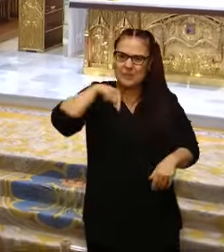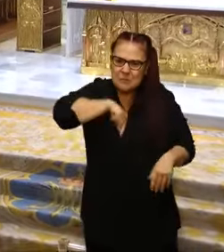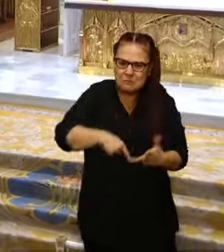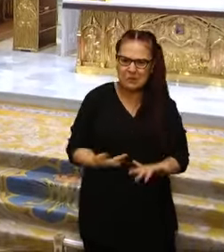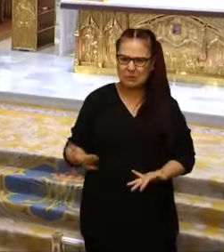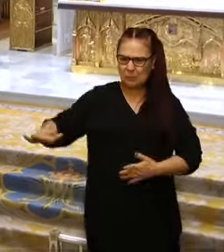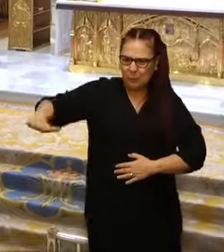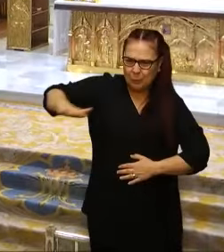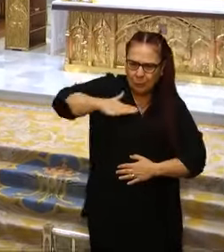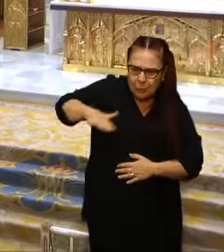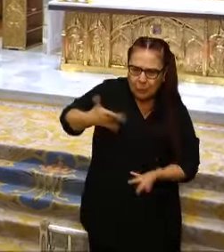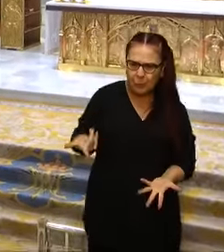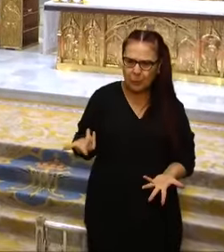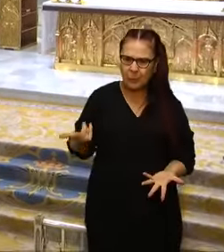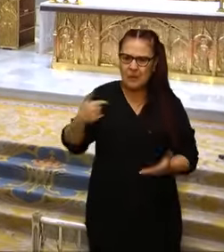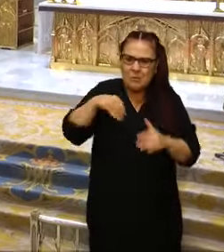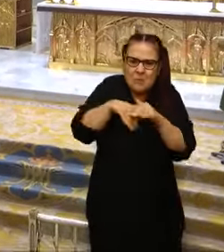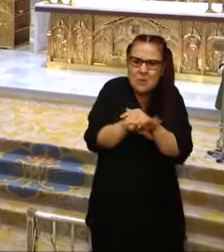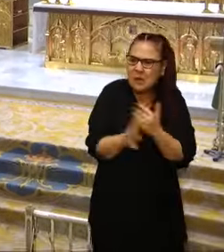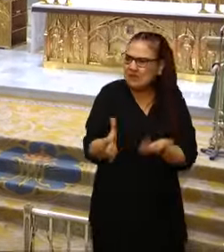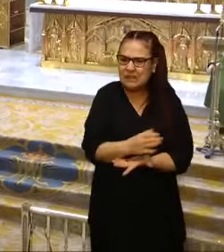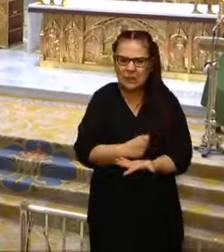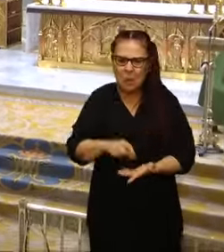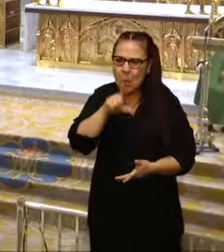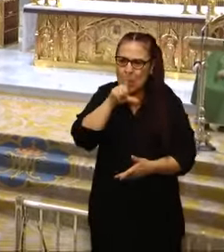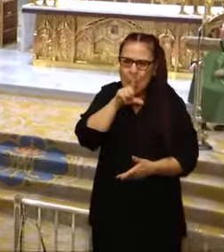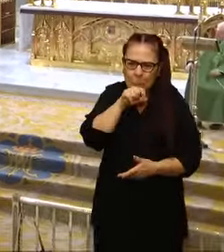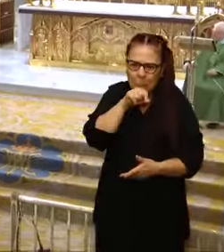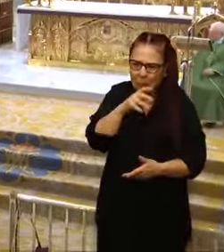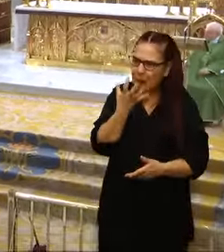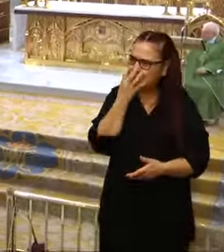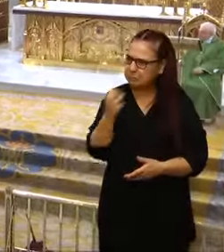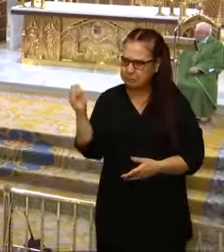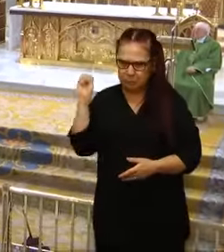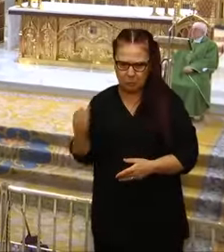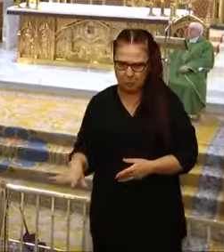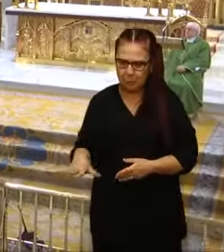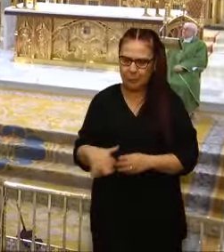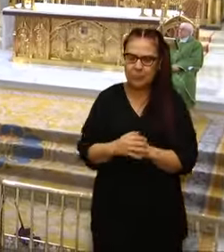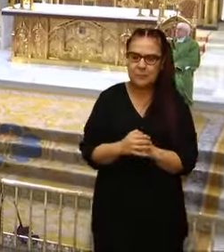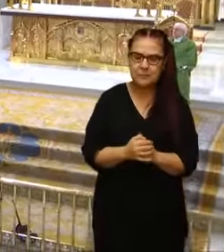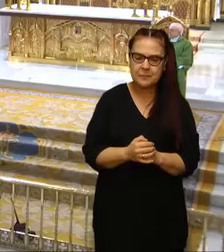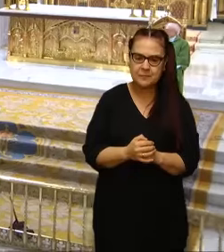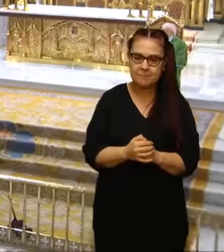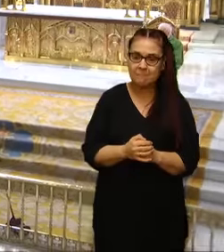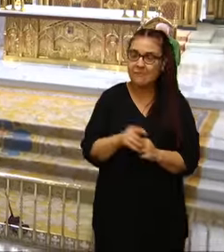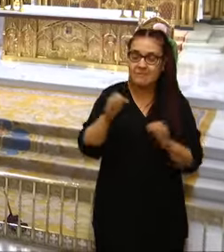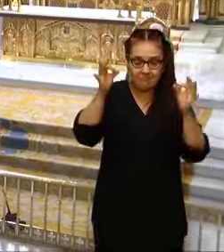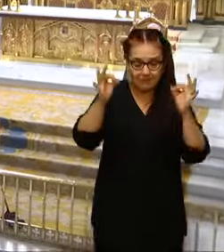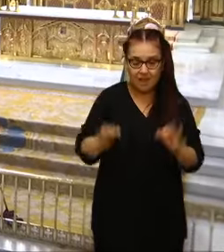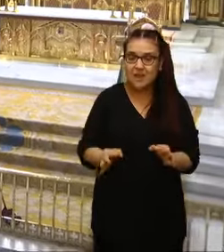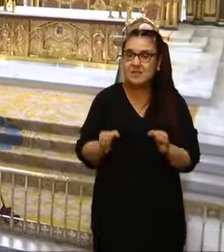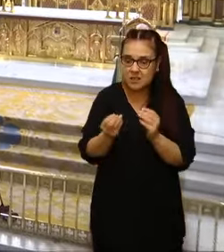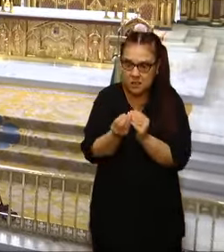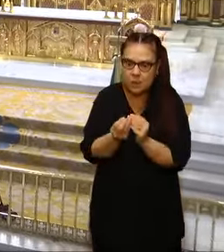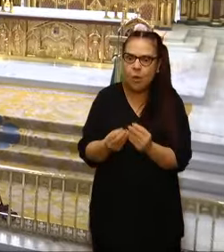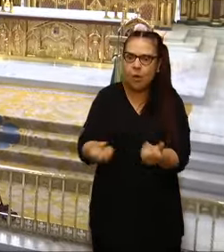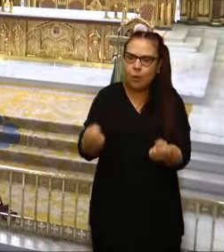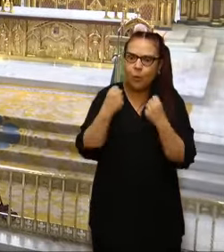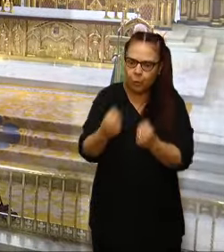inmundo, en guarida de todo pájaro inmundo y abominable. Así, con este